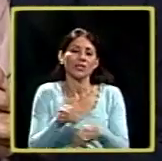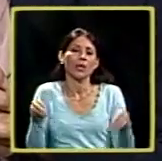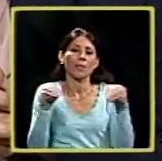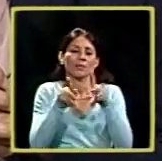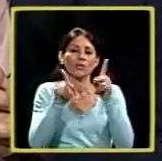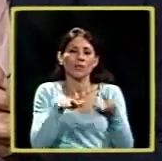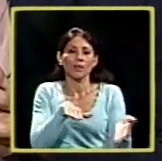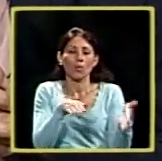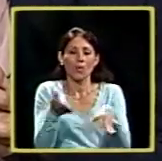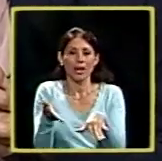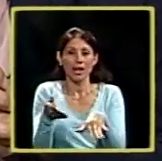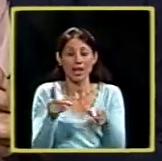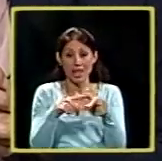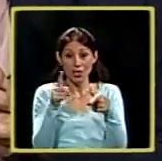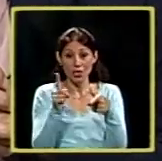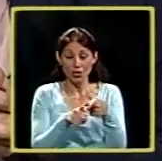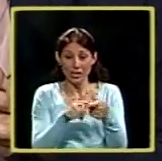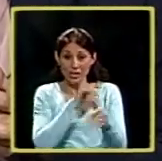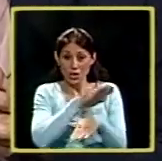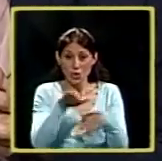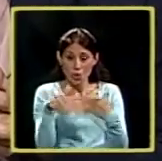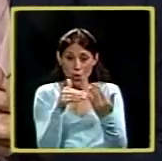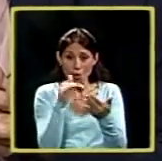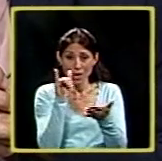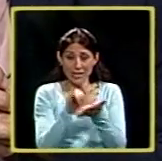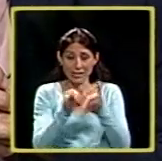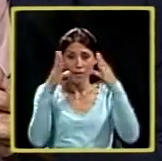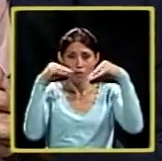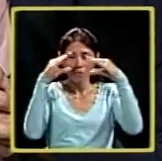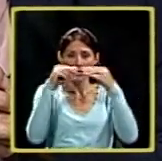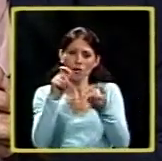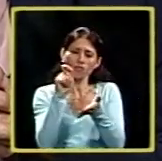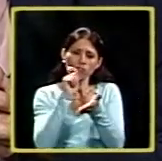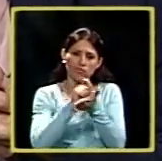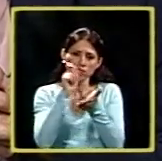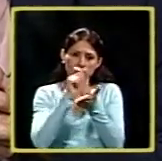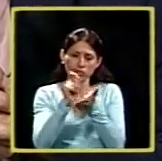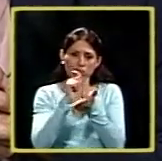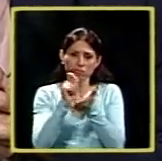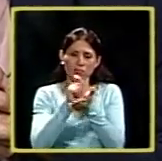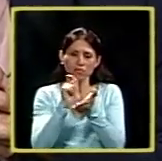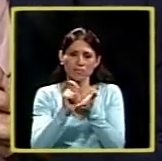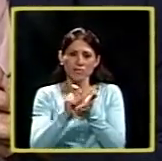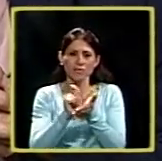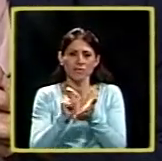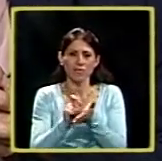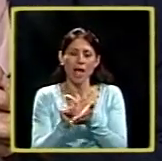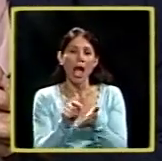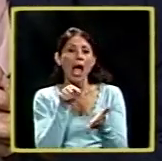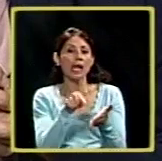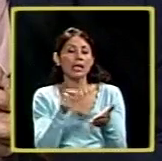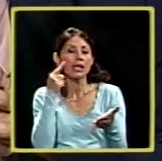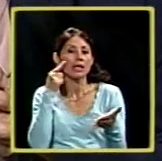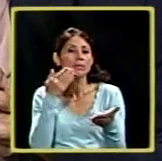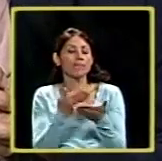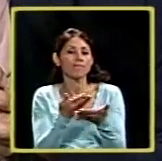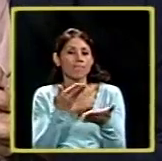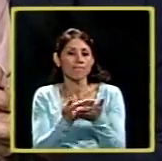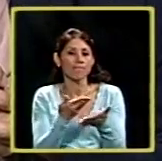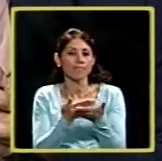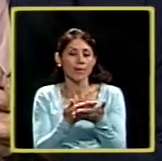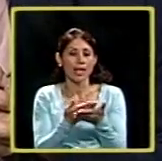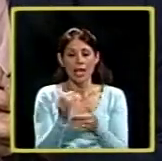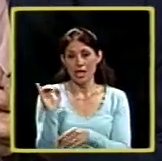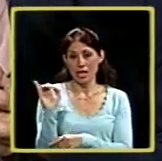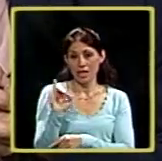quedó constando en los documentos de los estados mayores que la infección, como en la vida